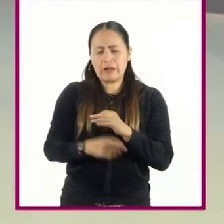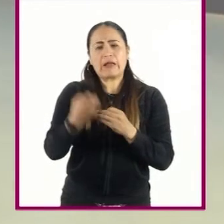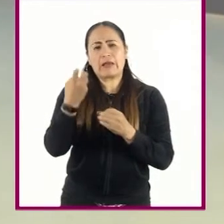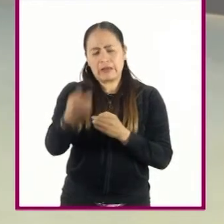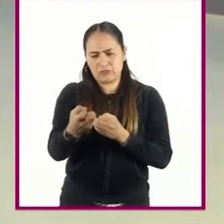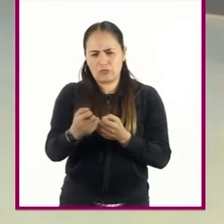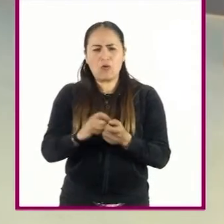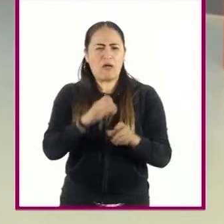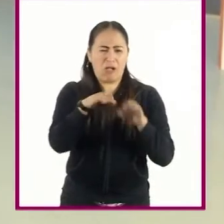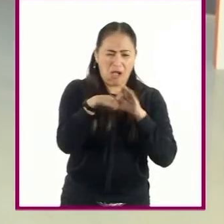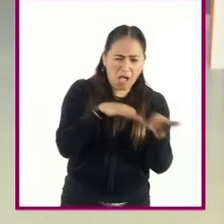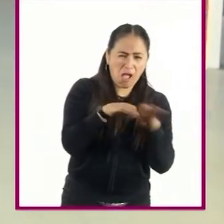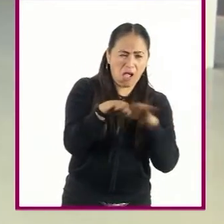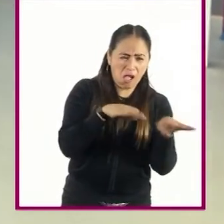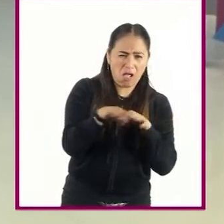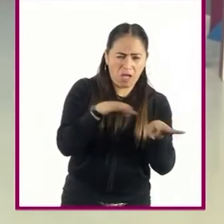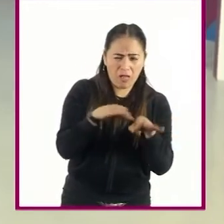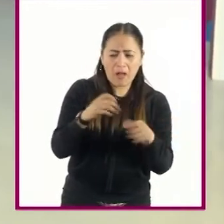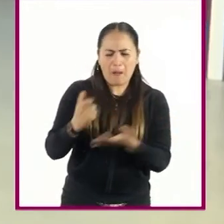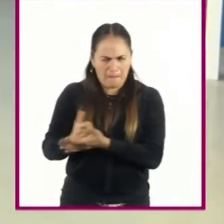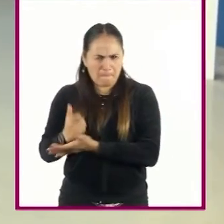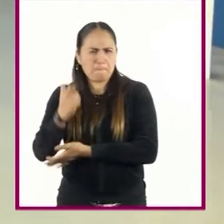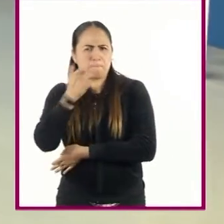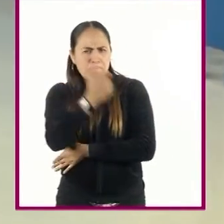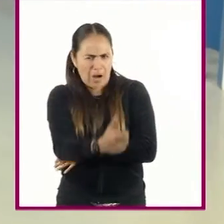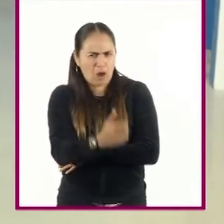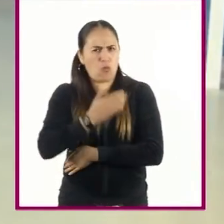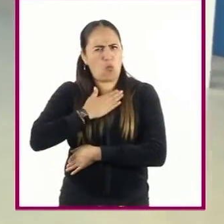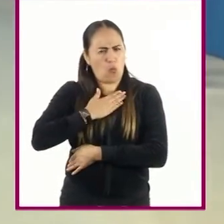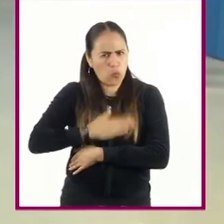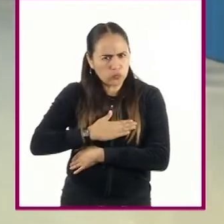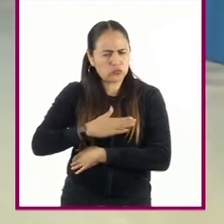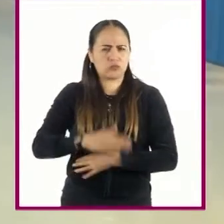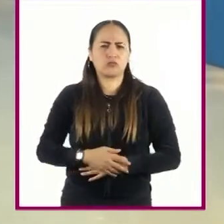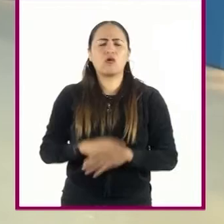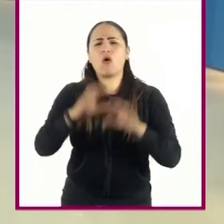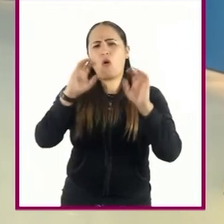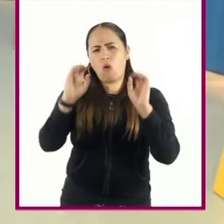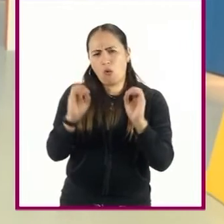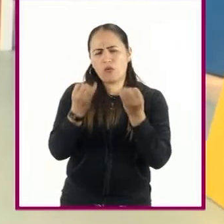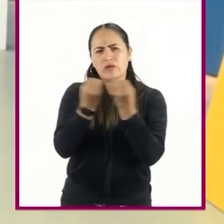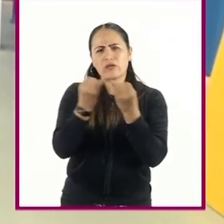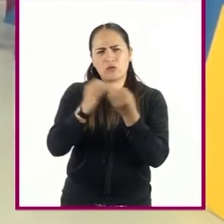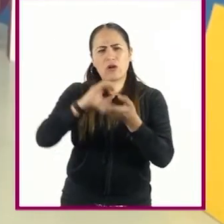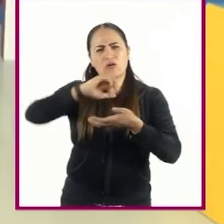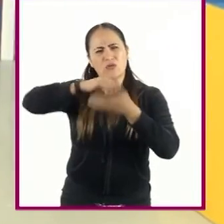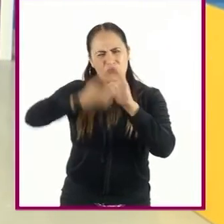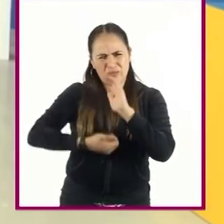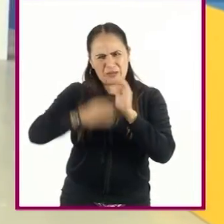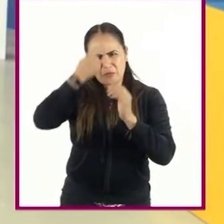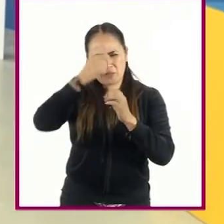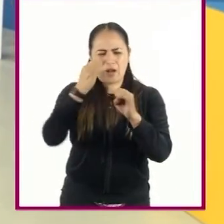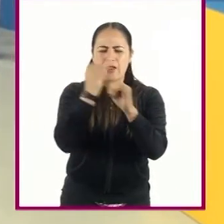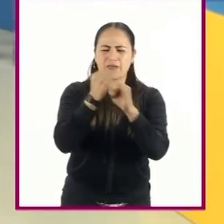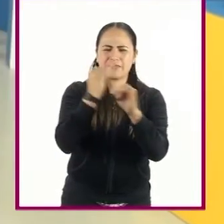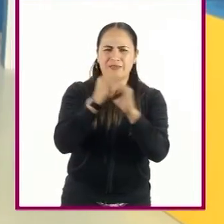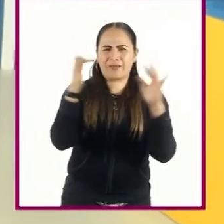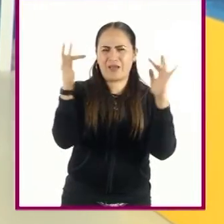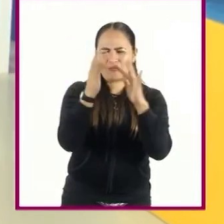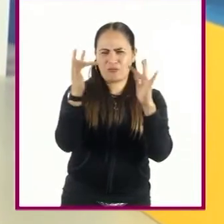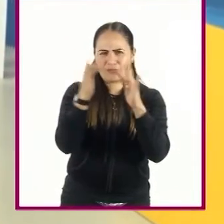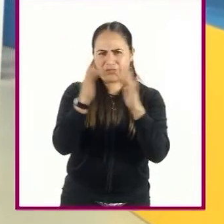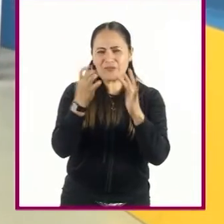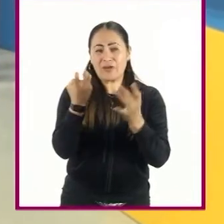proporcional al trabajo que se realiza, o bien un contrato de red de Internet en el cual el servicio que se